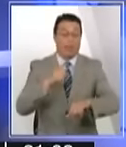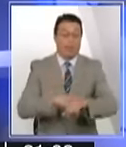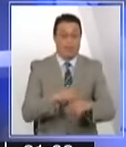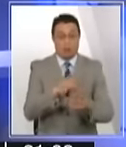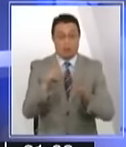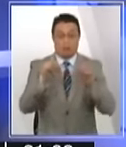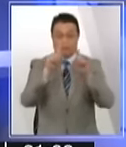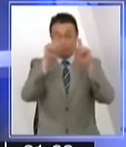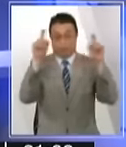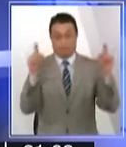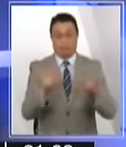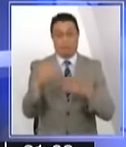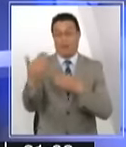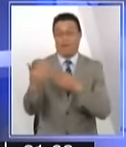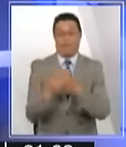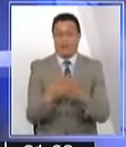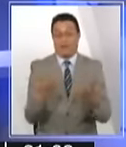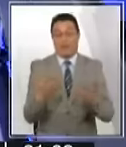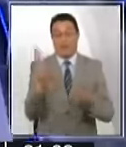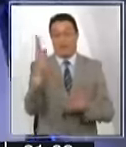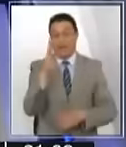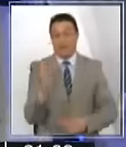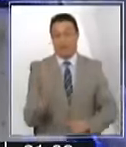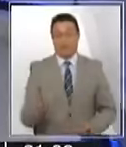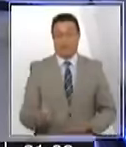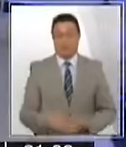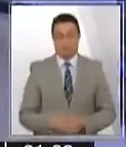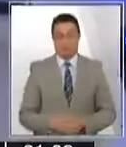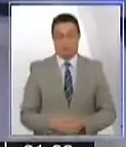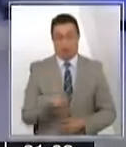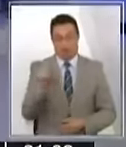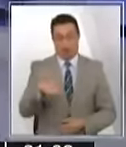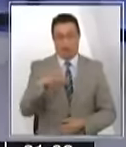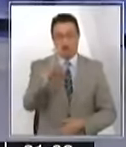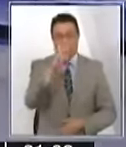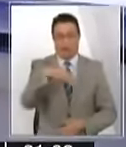incertidumbre para la sociedad brasileña. Hoy, en CNN Prime.